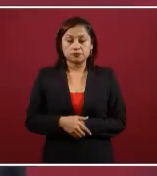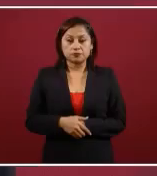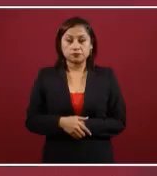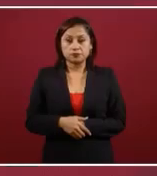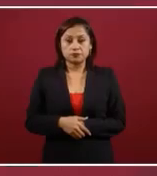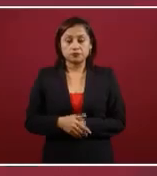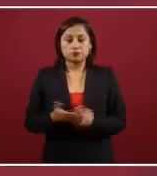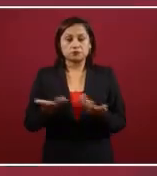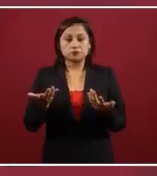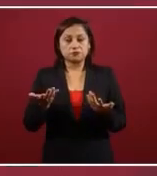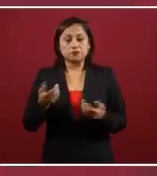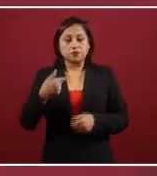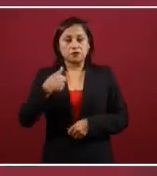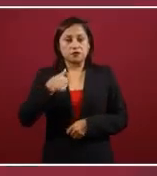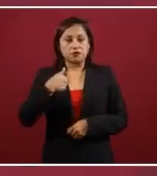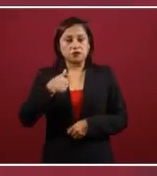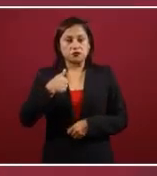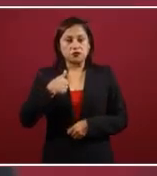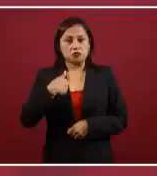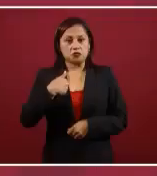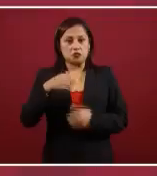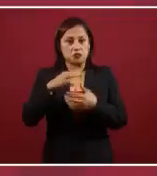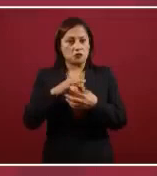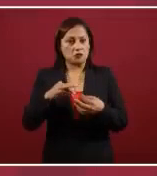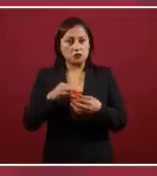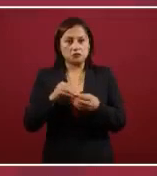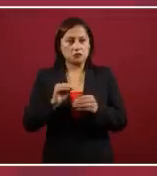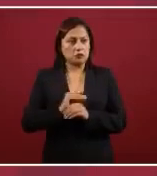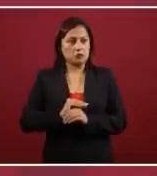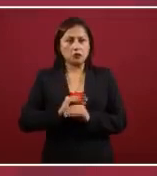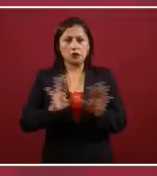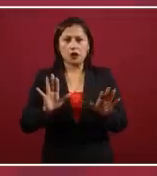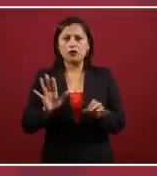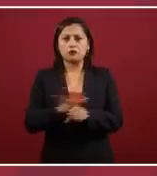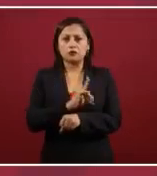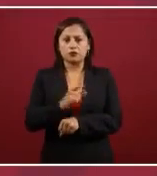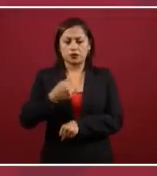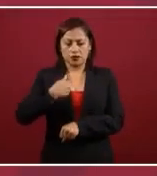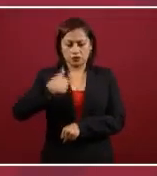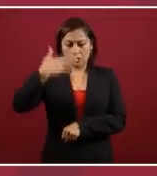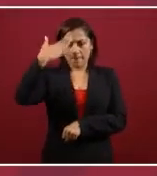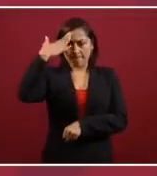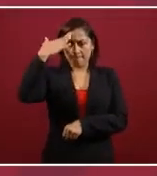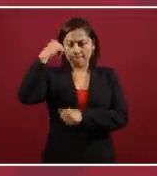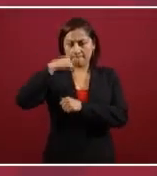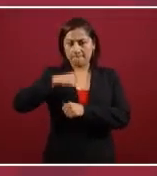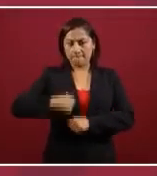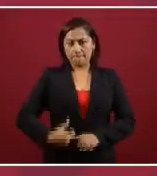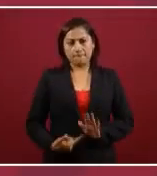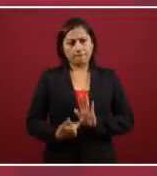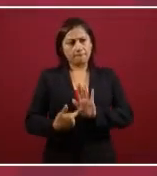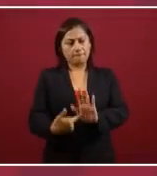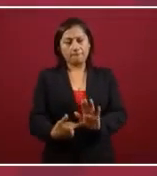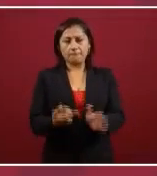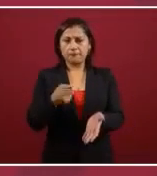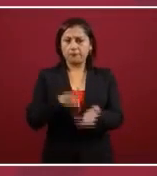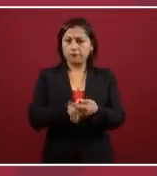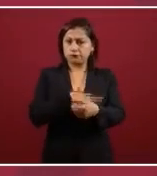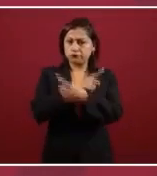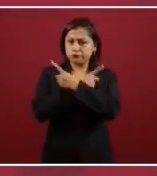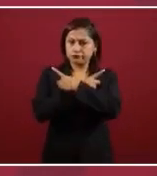Y puedo hablar así porque tengo autoridad moral. Imagínense